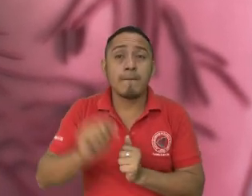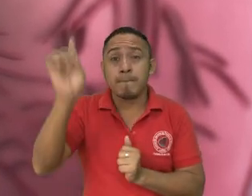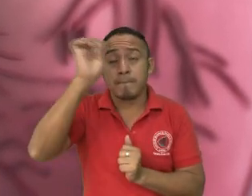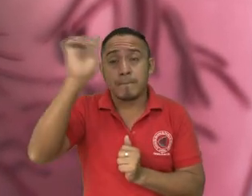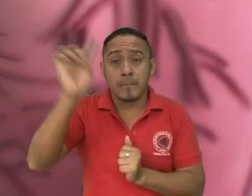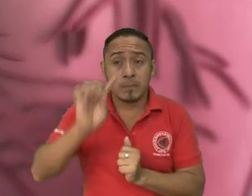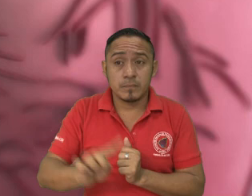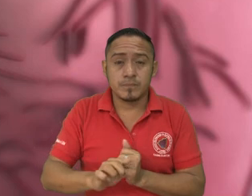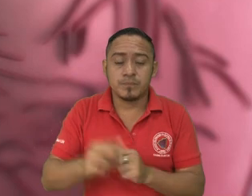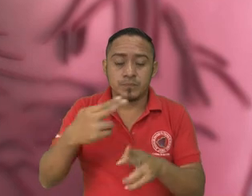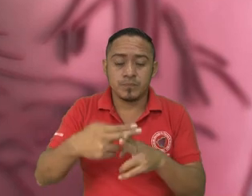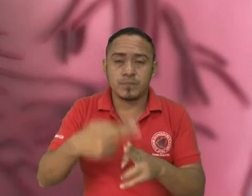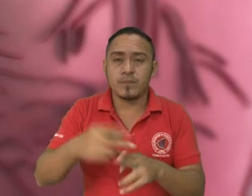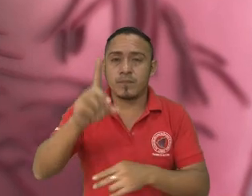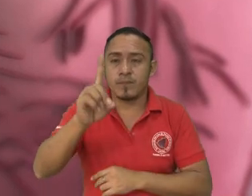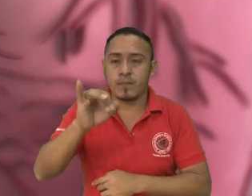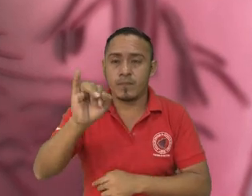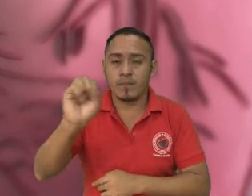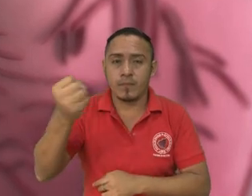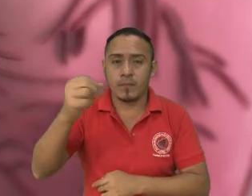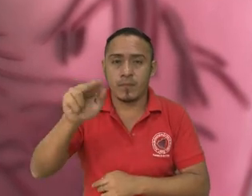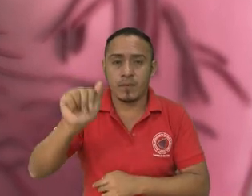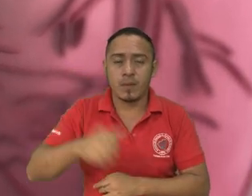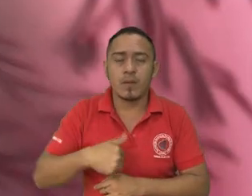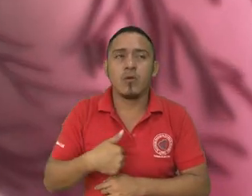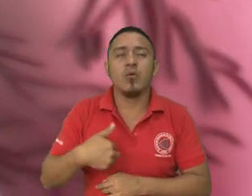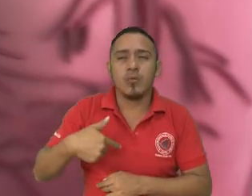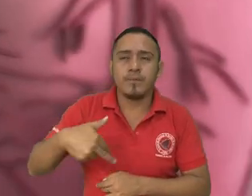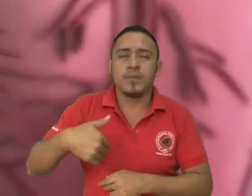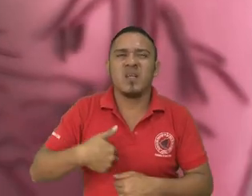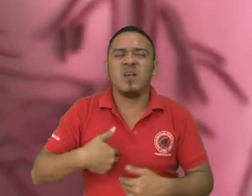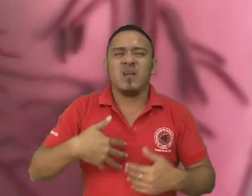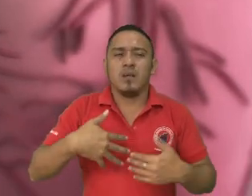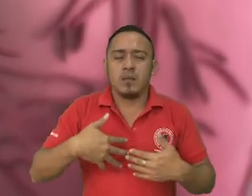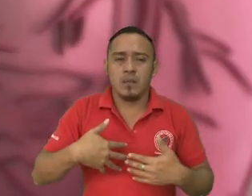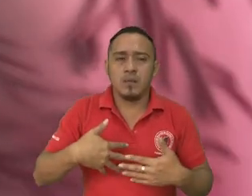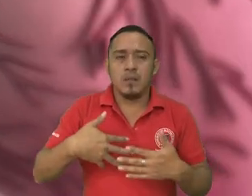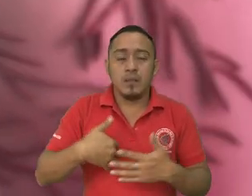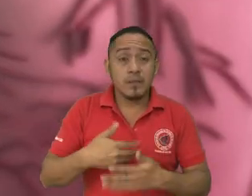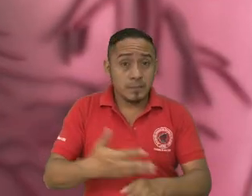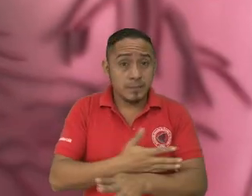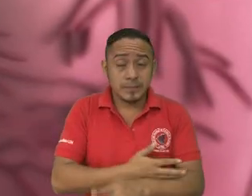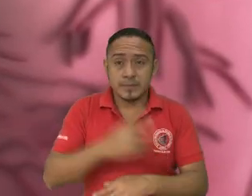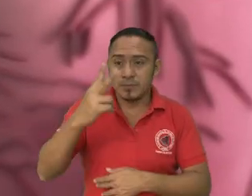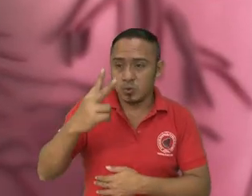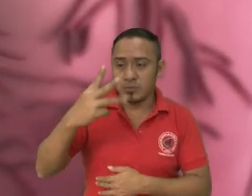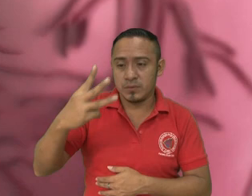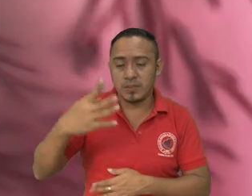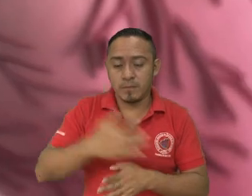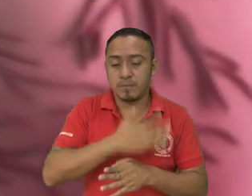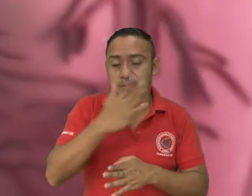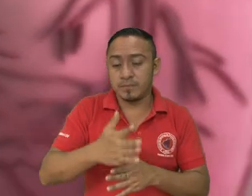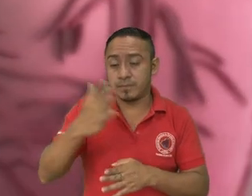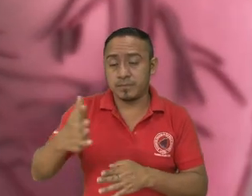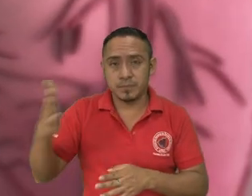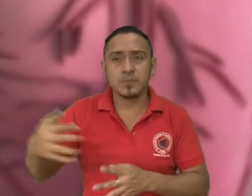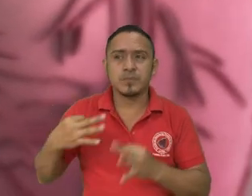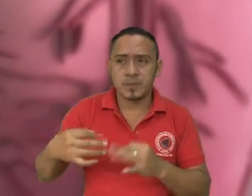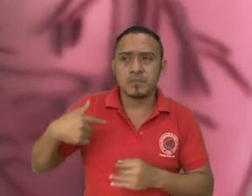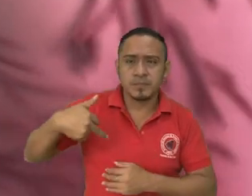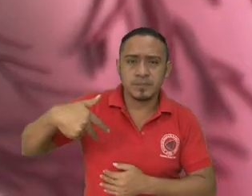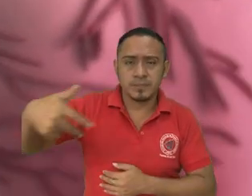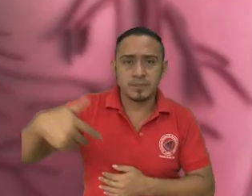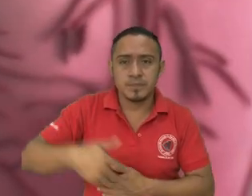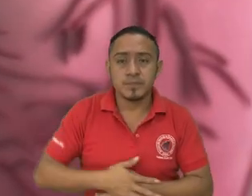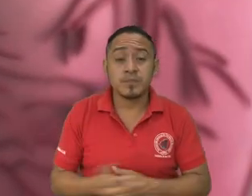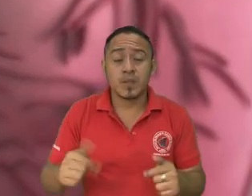cuenta, disnea, que el paciente se cansa. Por ejemplo, caminaba antes 2-3 cuadras y caminaba bien. Okay. Y